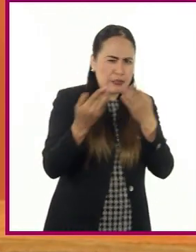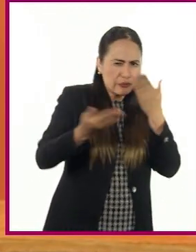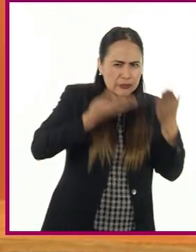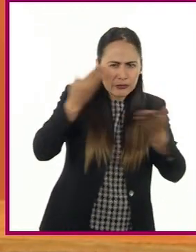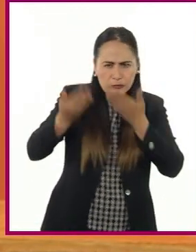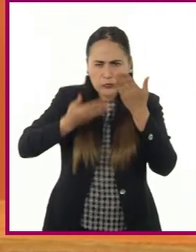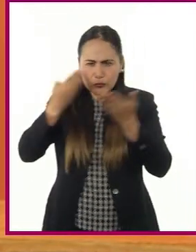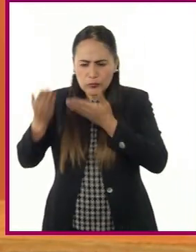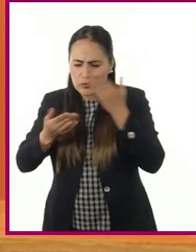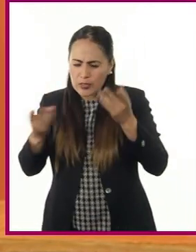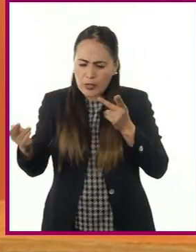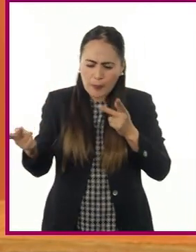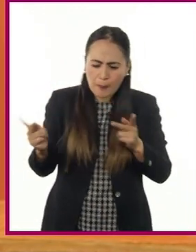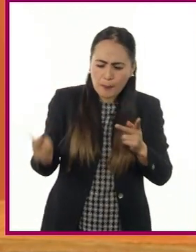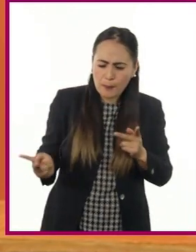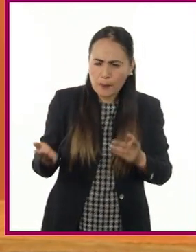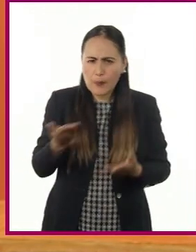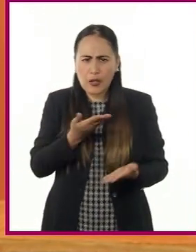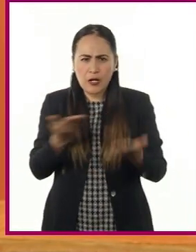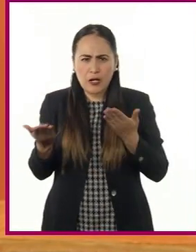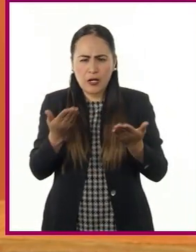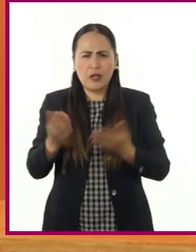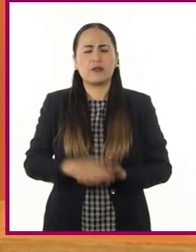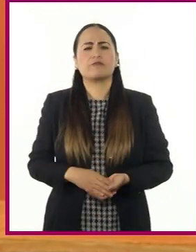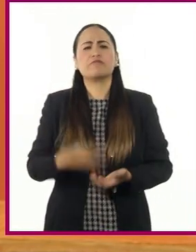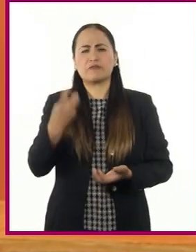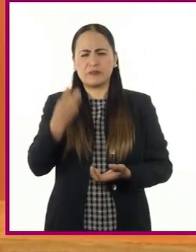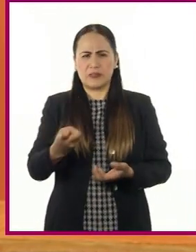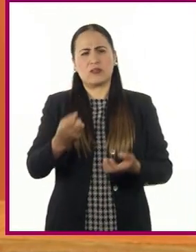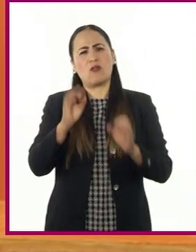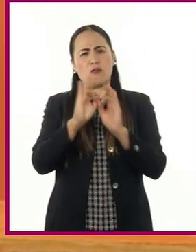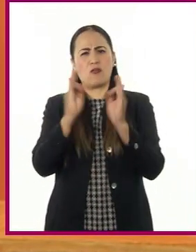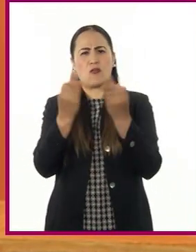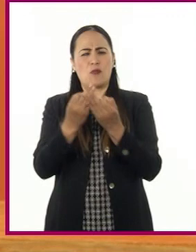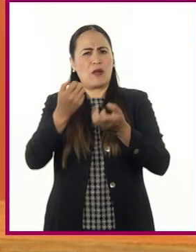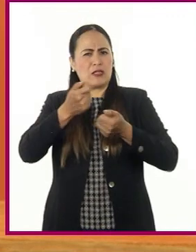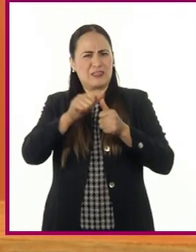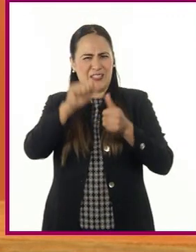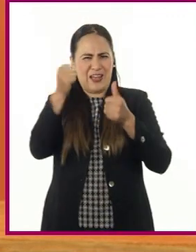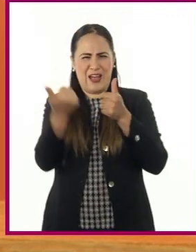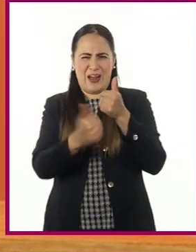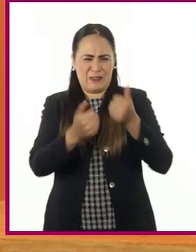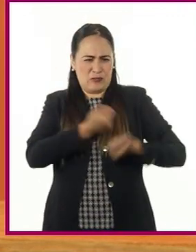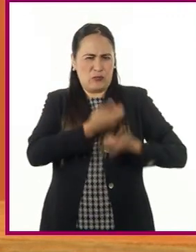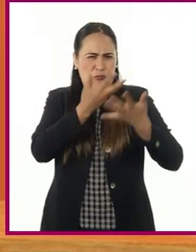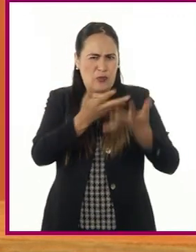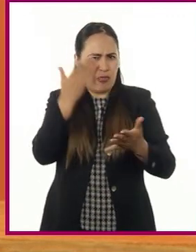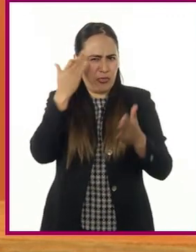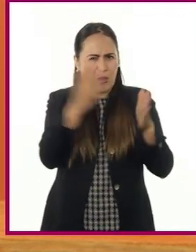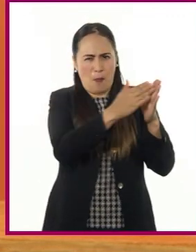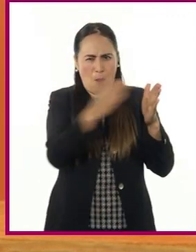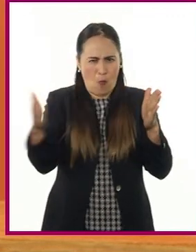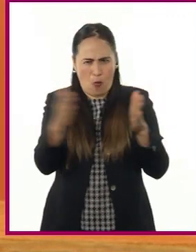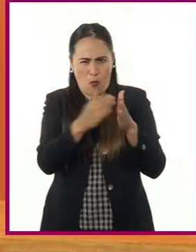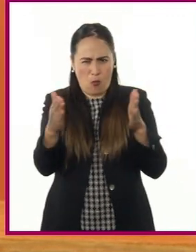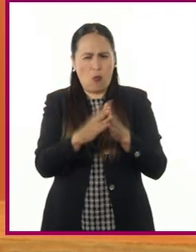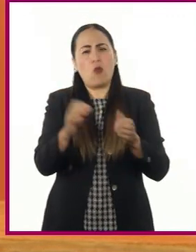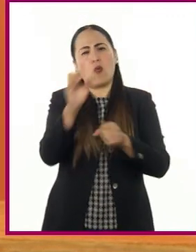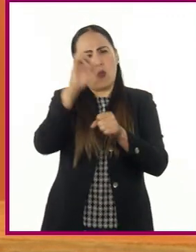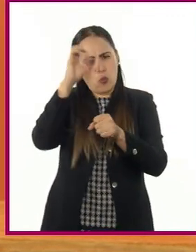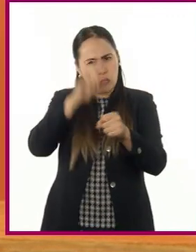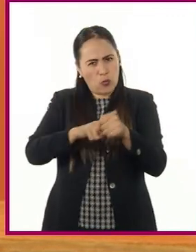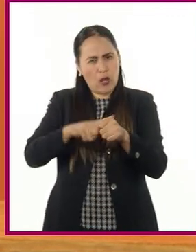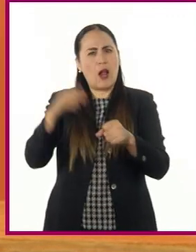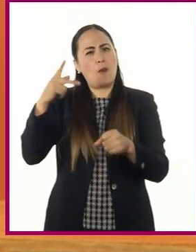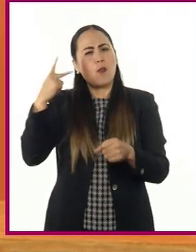de acuerdo con lo que expresan las manifestaciones artísticas del momento histórico, cultural, político